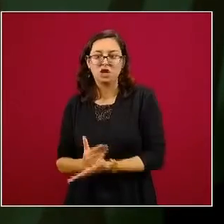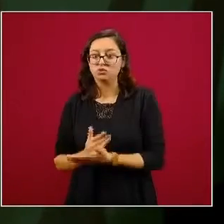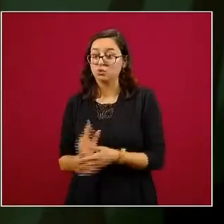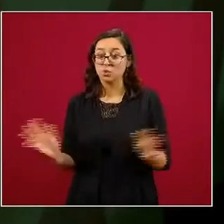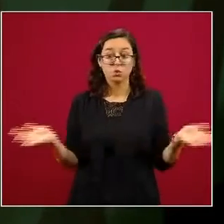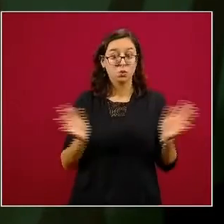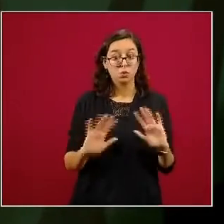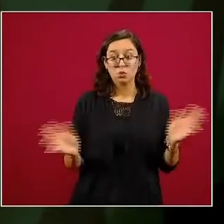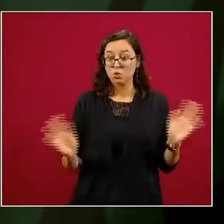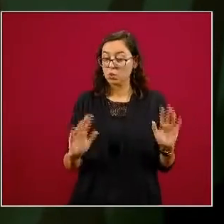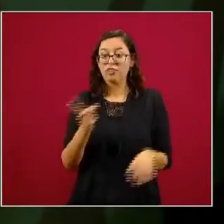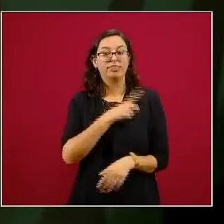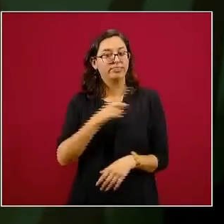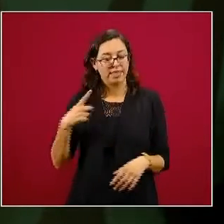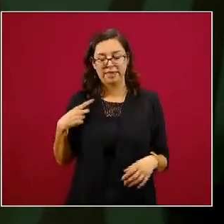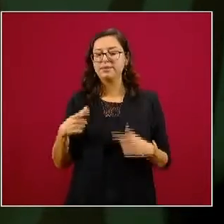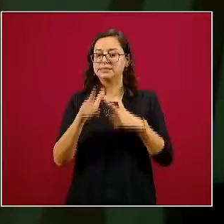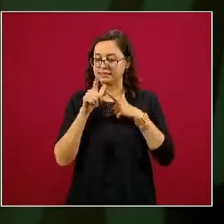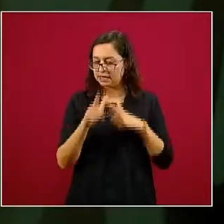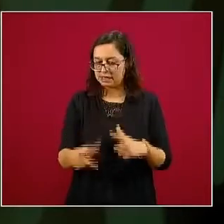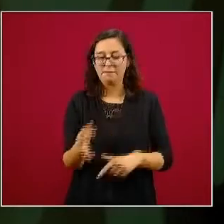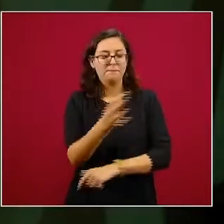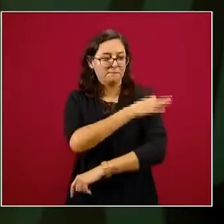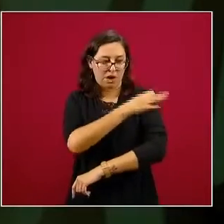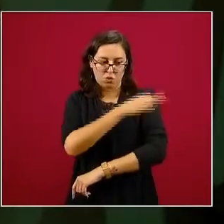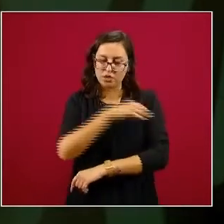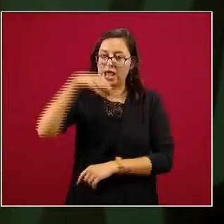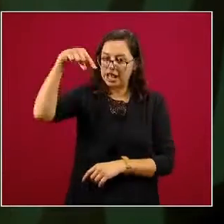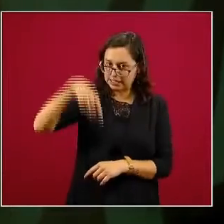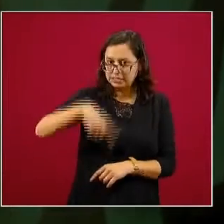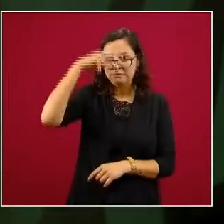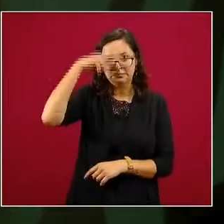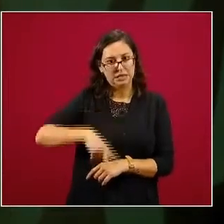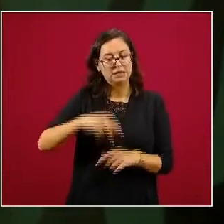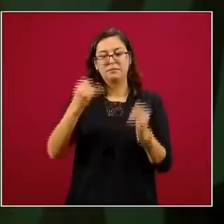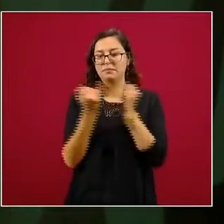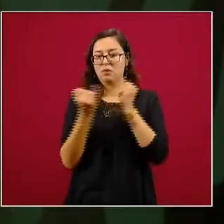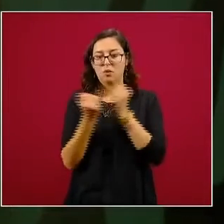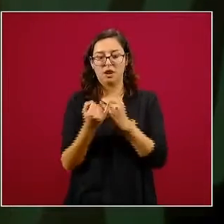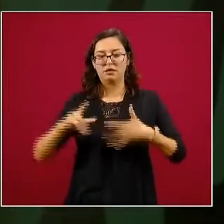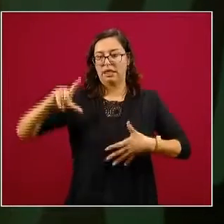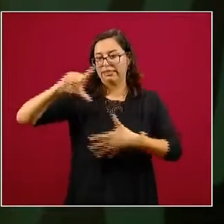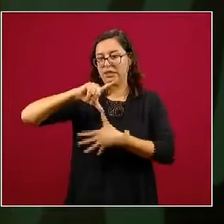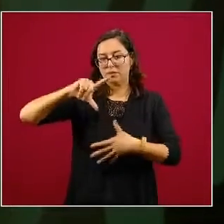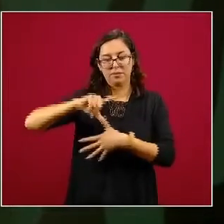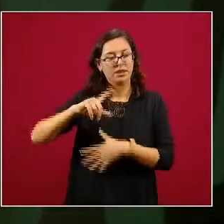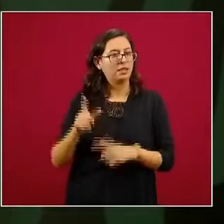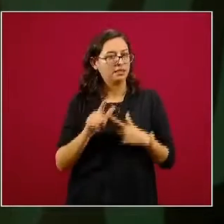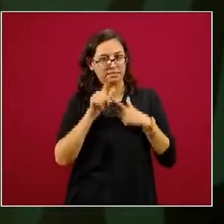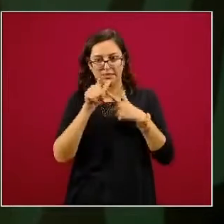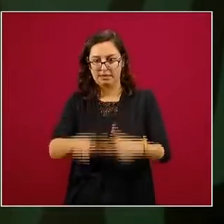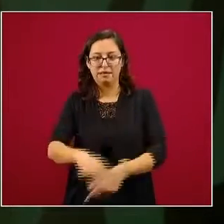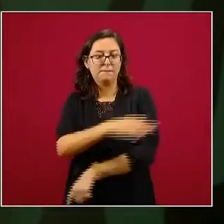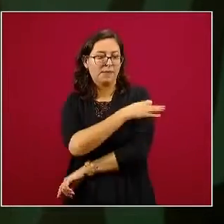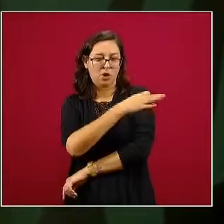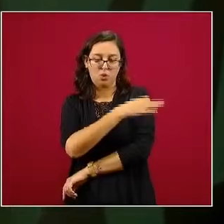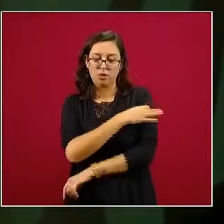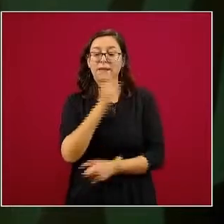Muchas gracias. Muchas gracias. Ya tomamos sana distancia, entonces me saco el cubreboca un